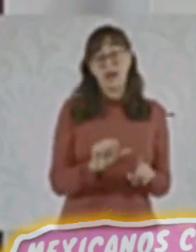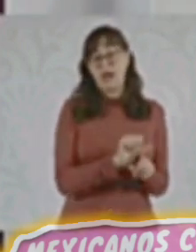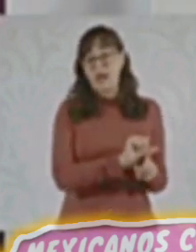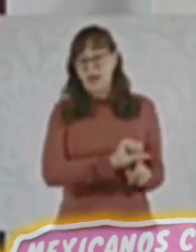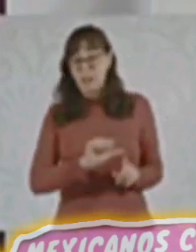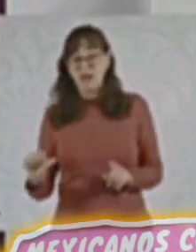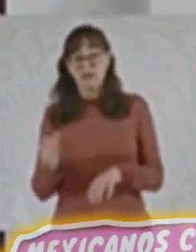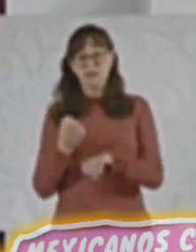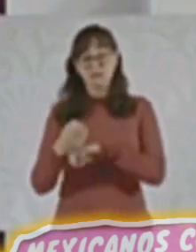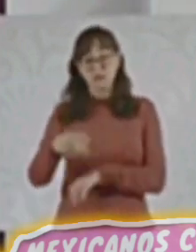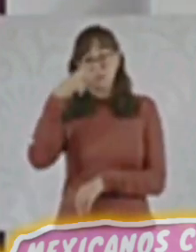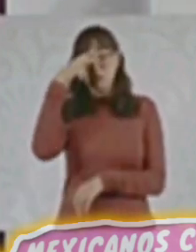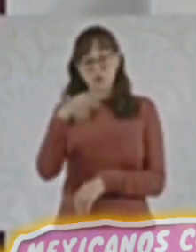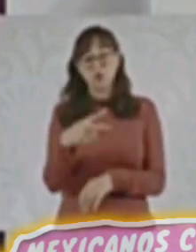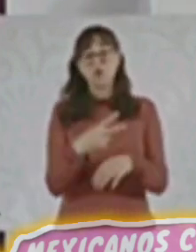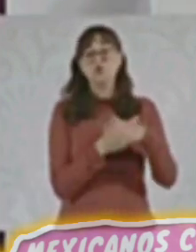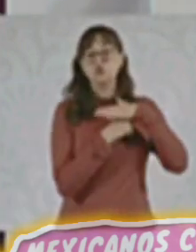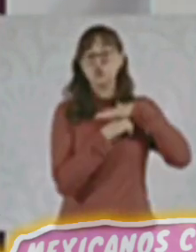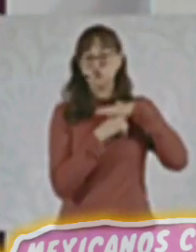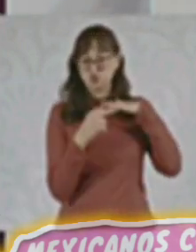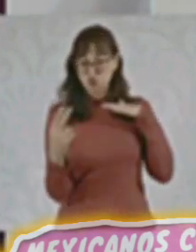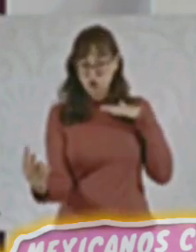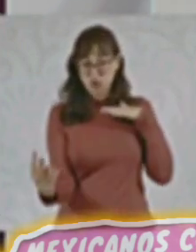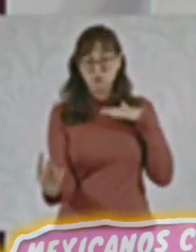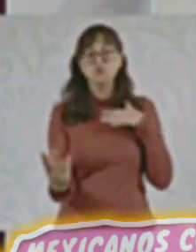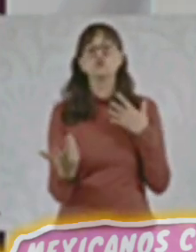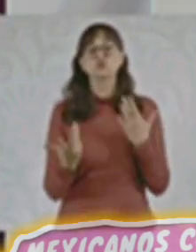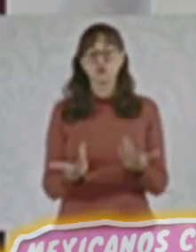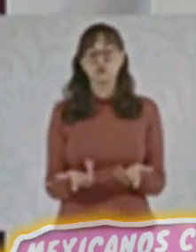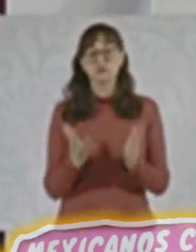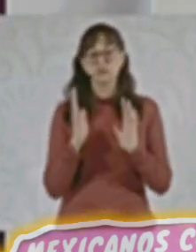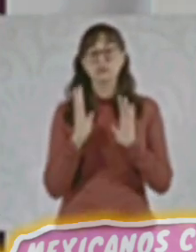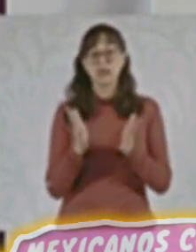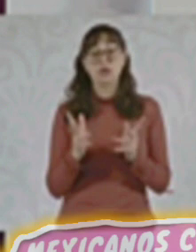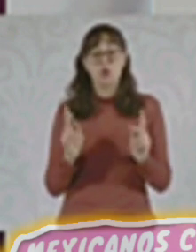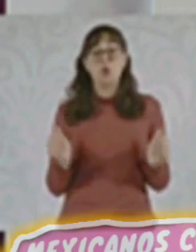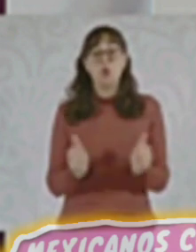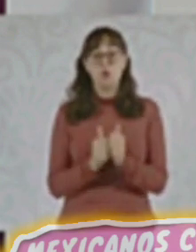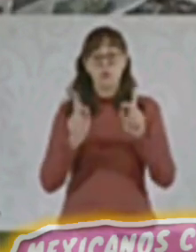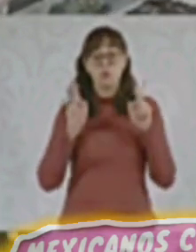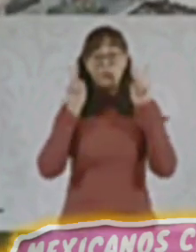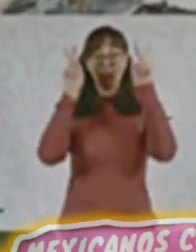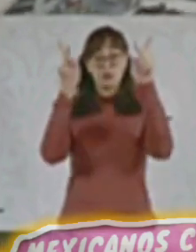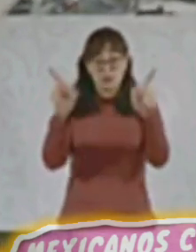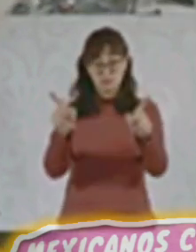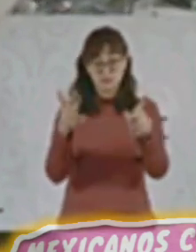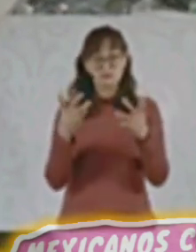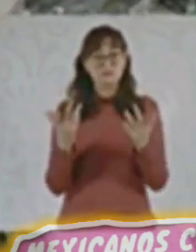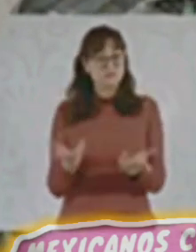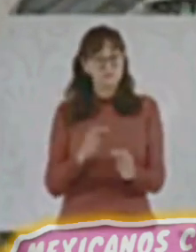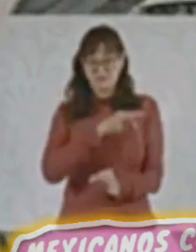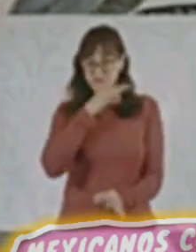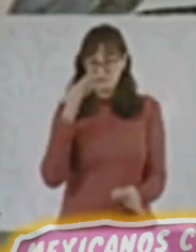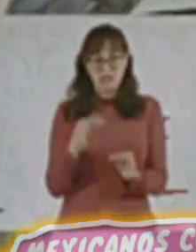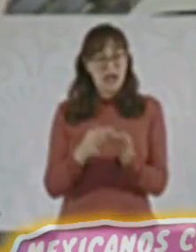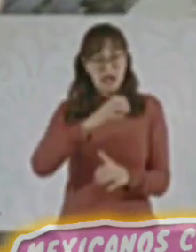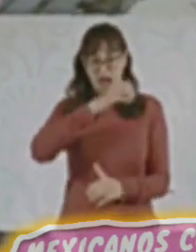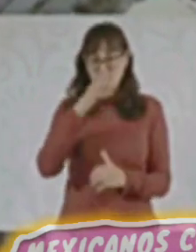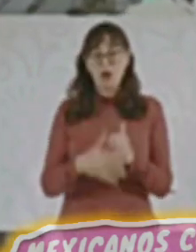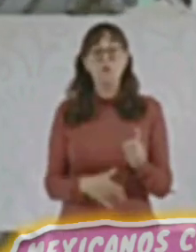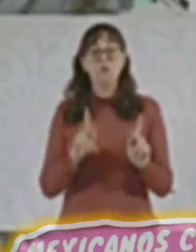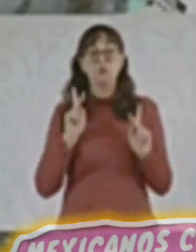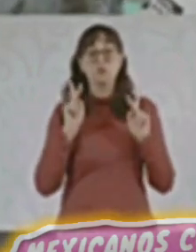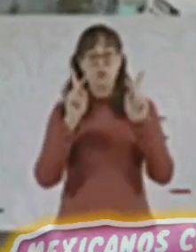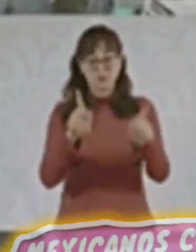al tramo que está operando ya la Ciudad de México, el trolebús elevado, está terminado el viaducto y se